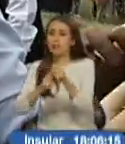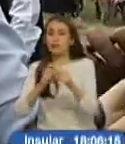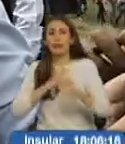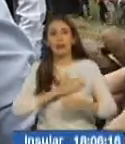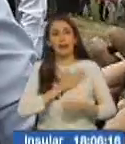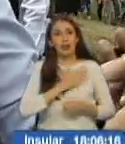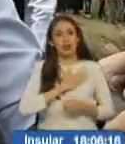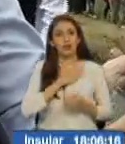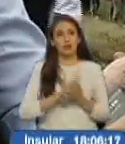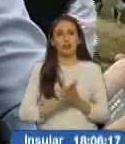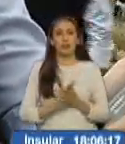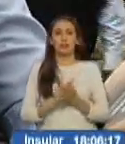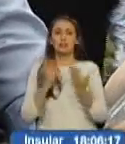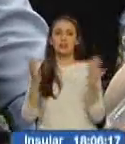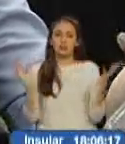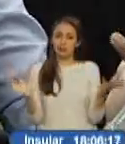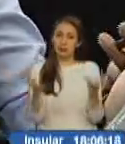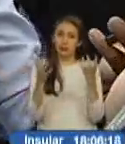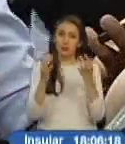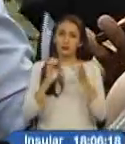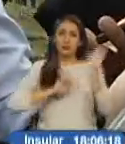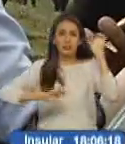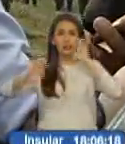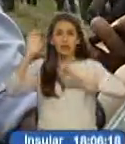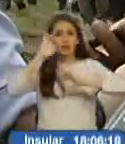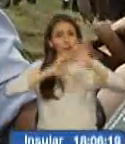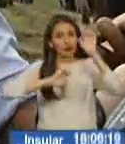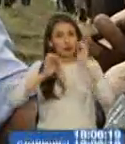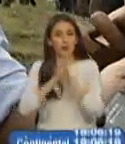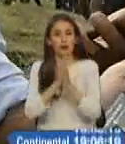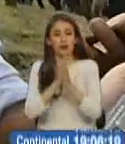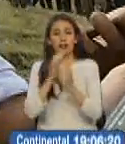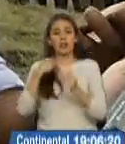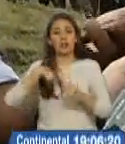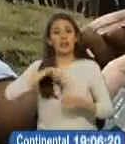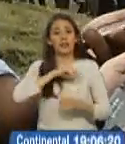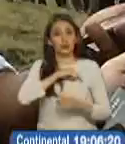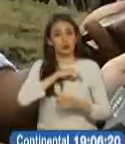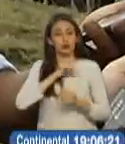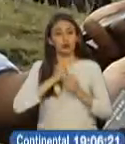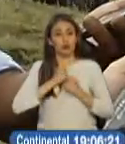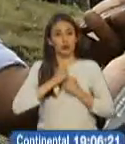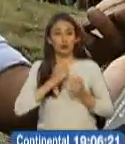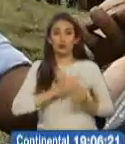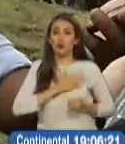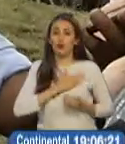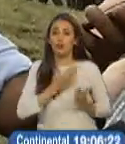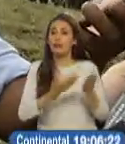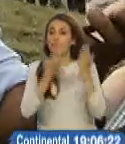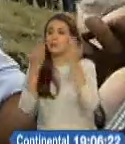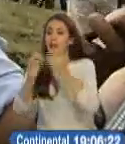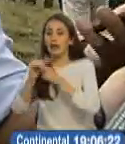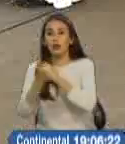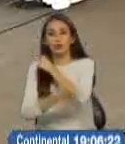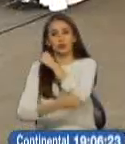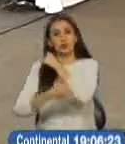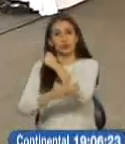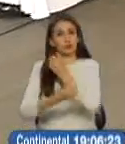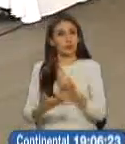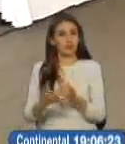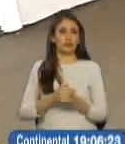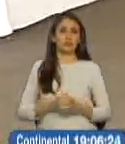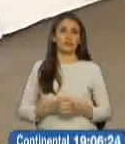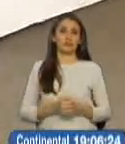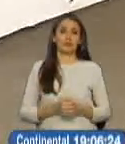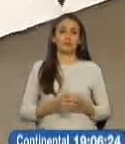evaluar. Nosotros debemos mantener buenas relaciones, debemos brindar confianza a nuestros socios comerciales. Manifestó